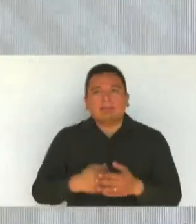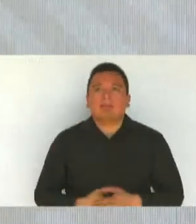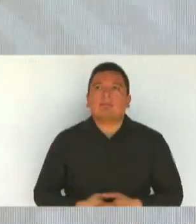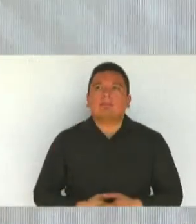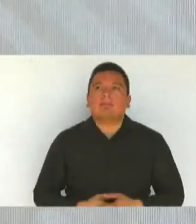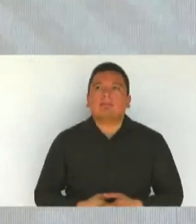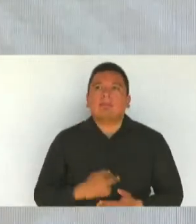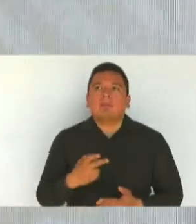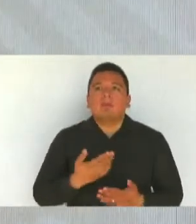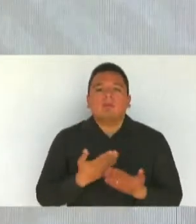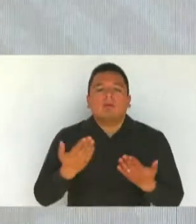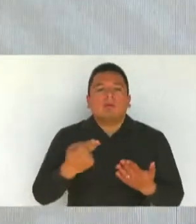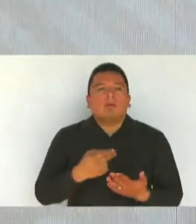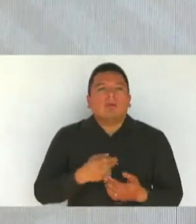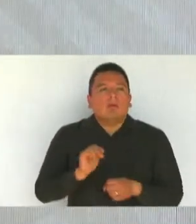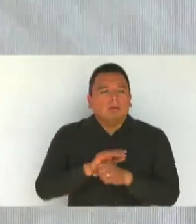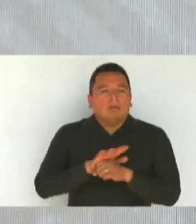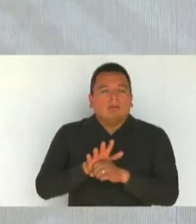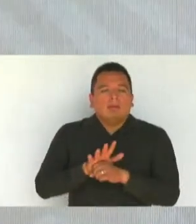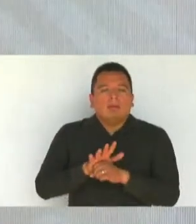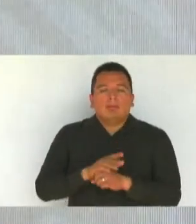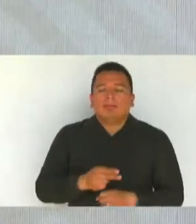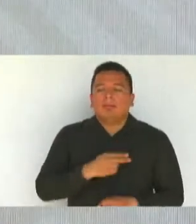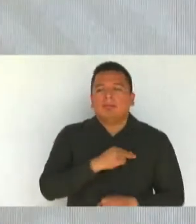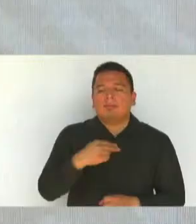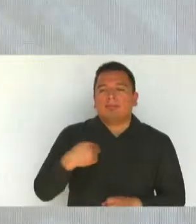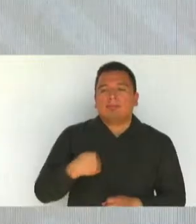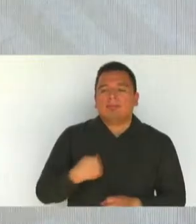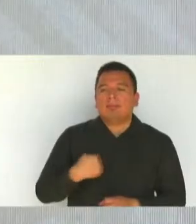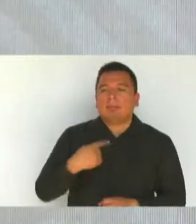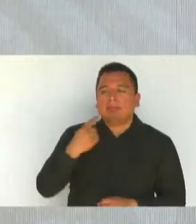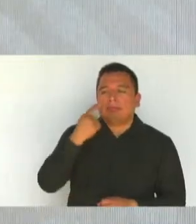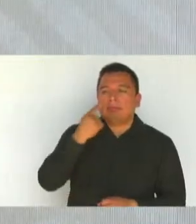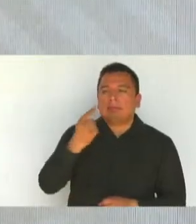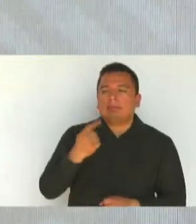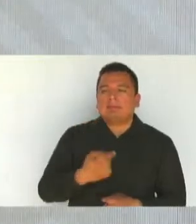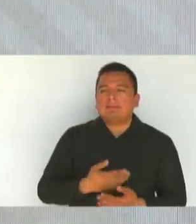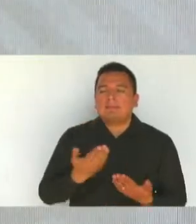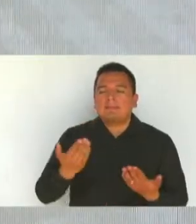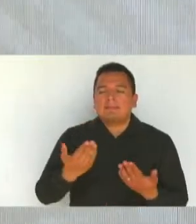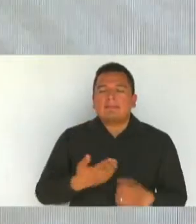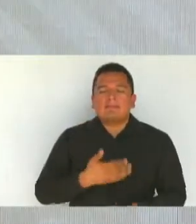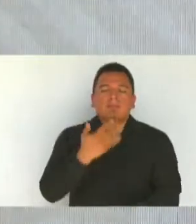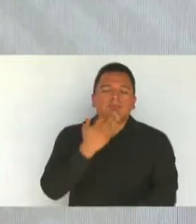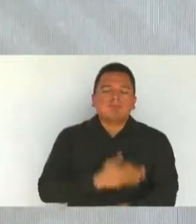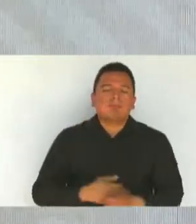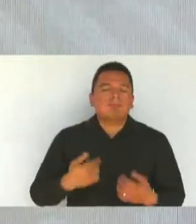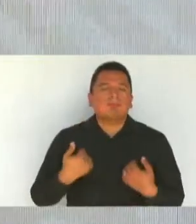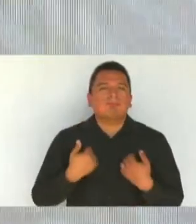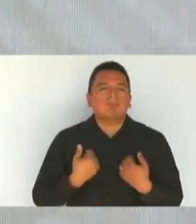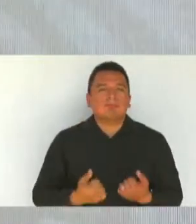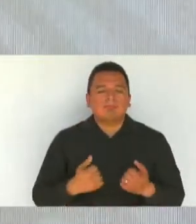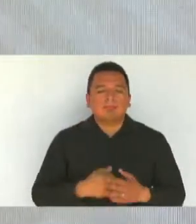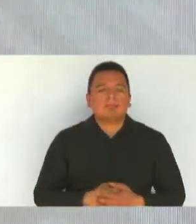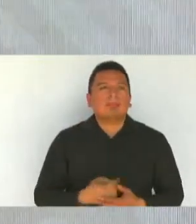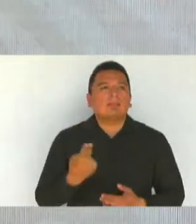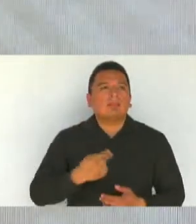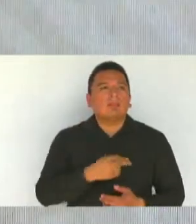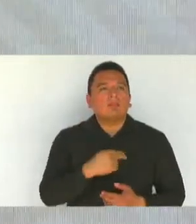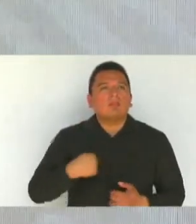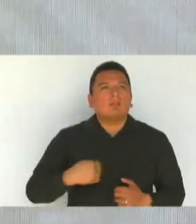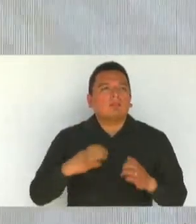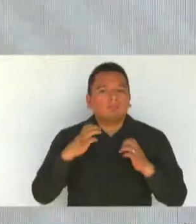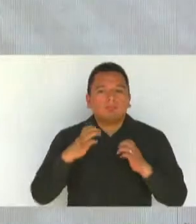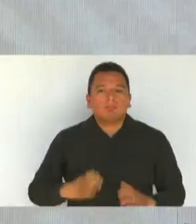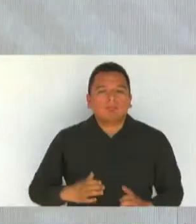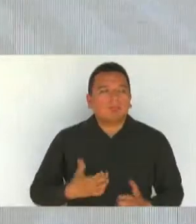vino a mostrar el COVID, el aprecio a cosas que normalmente no apreciábamos en momentos previos, que tiene que ver con la salud,